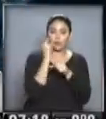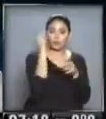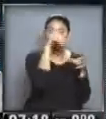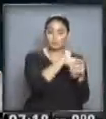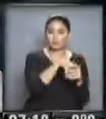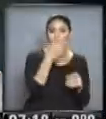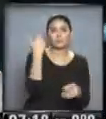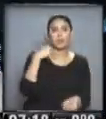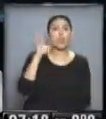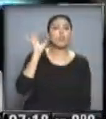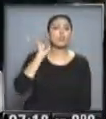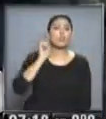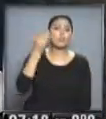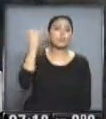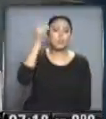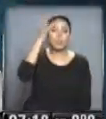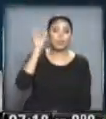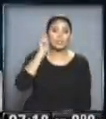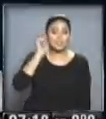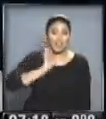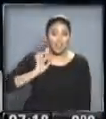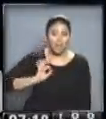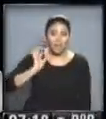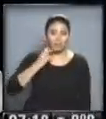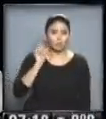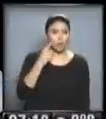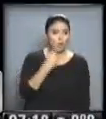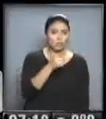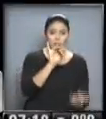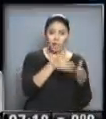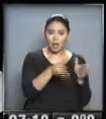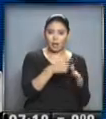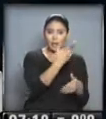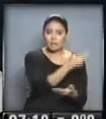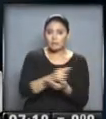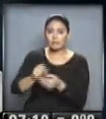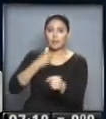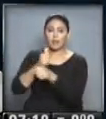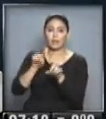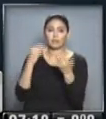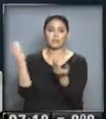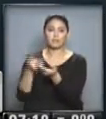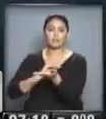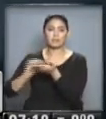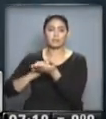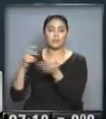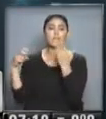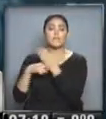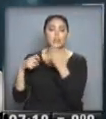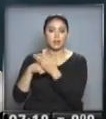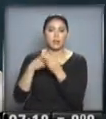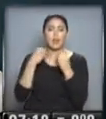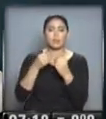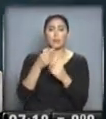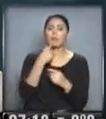2300 desde hacía 12 años y que conocía a Ángeles, había sido trasladado a la fiscalía con la fuerza pública en virtud de las